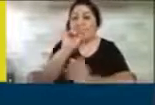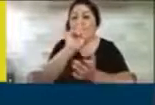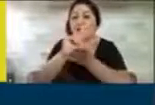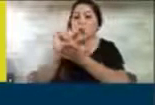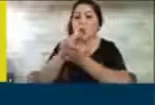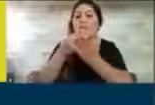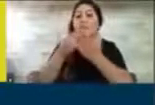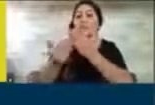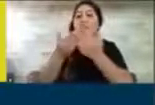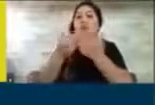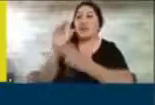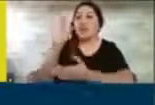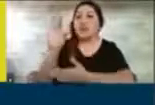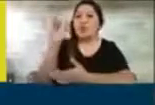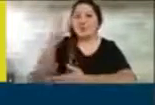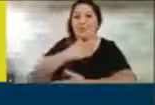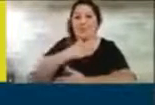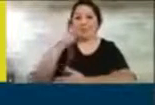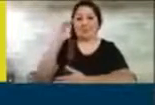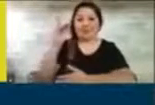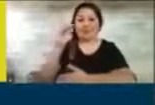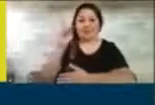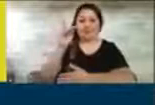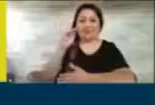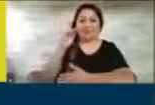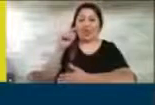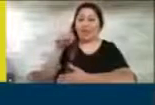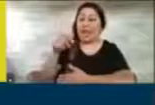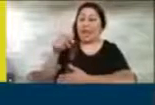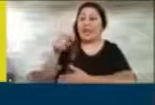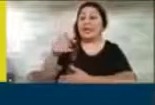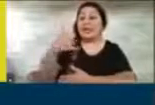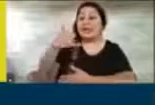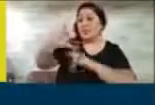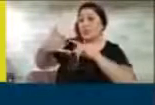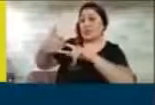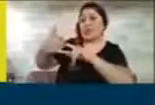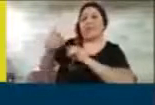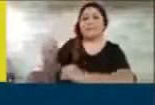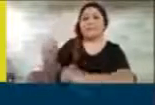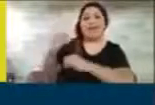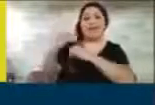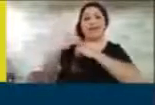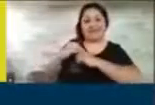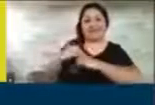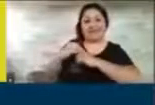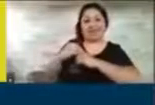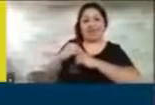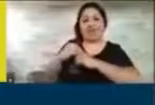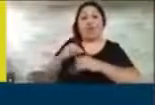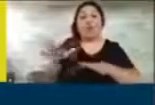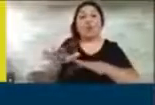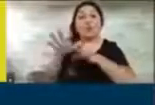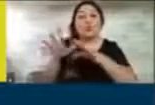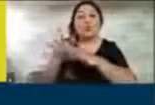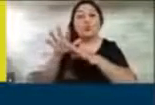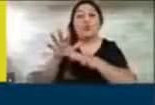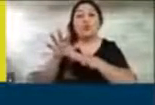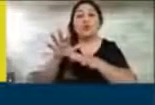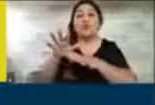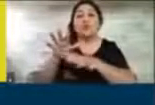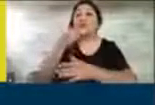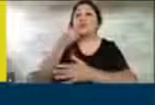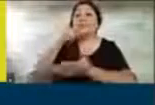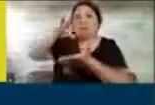este sistema le va a decir si está ocupado o no y puedes saber también la ubicación pero además